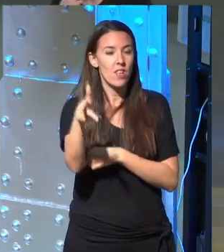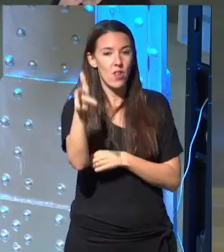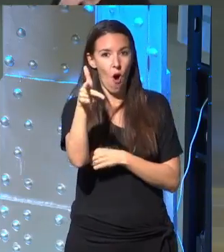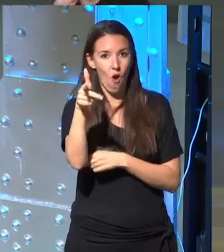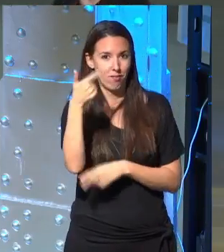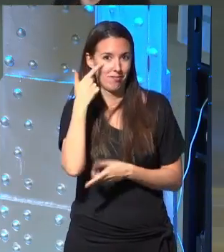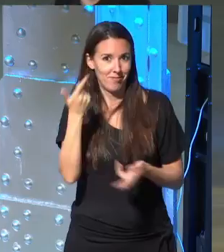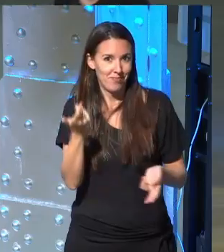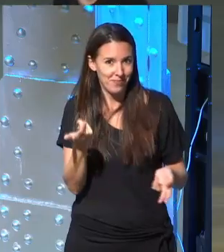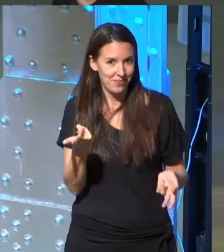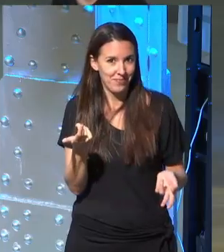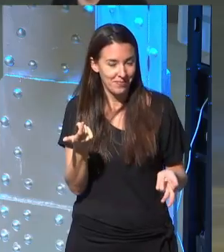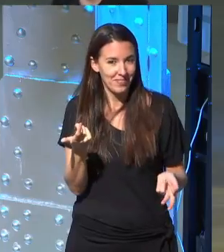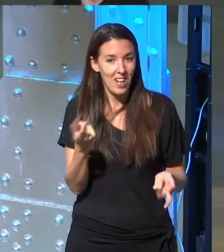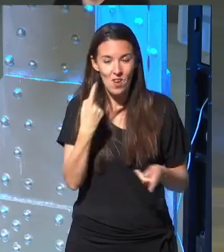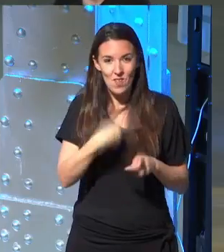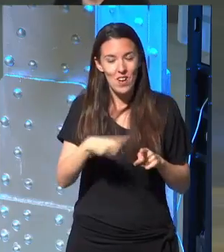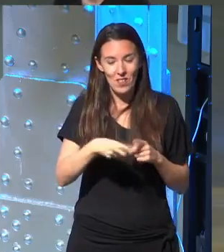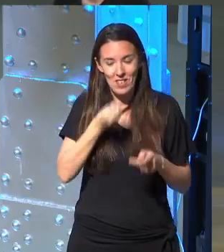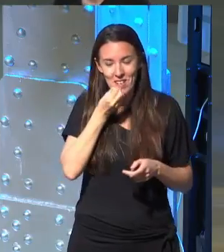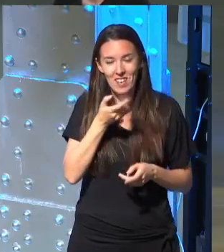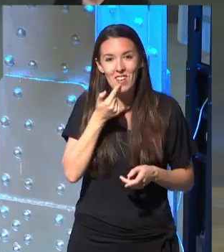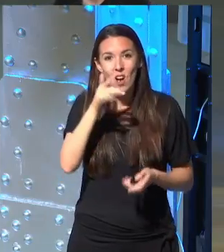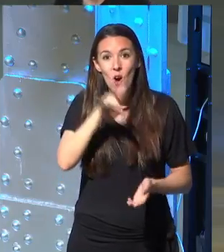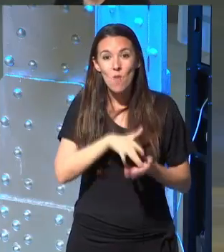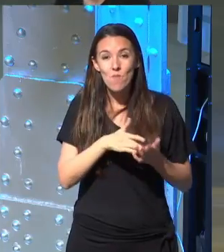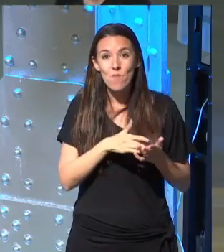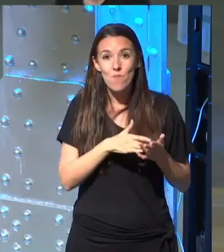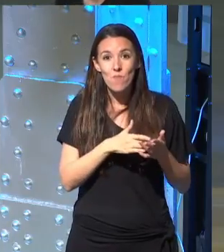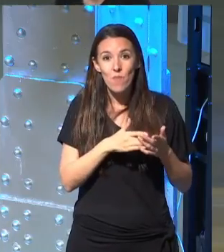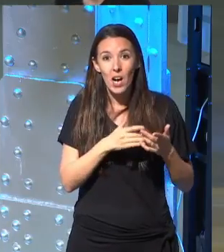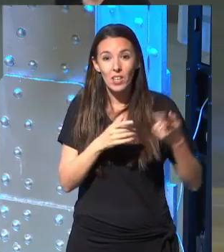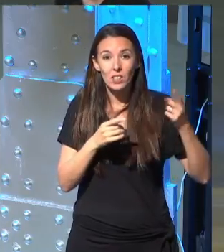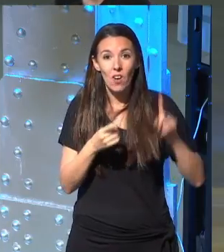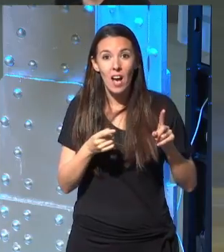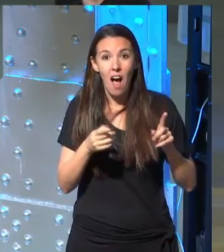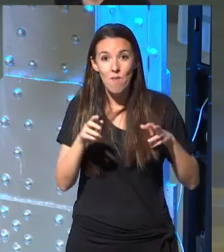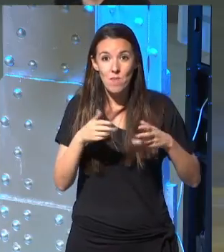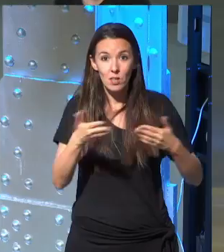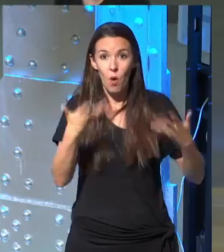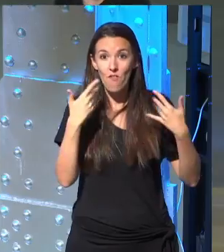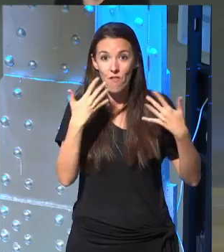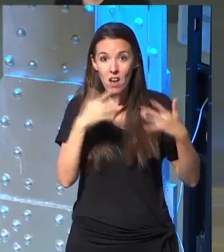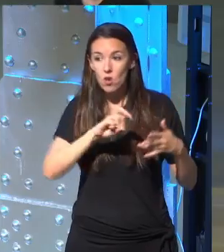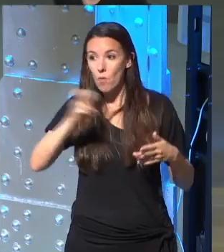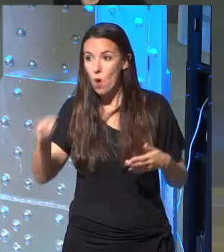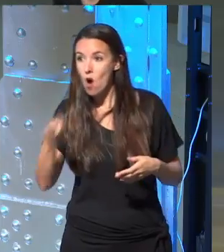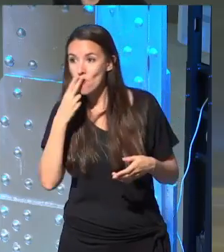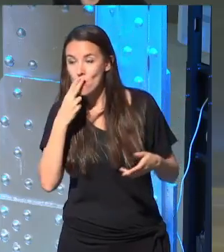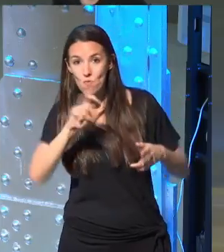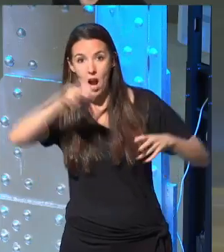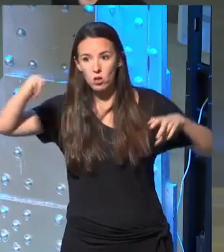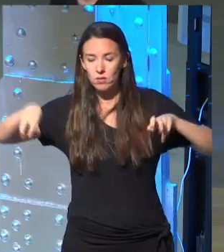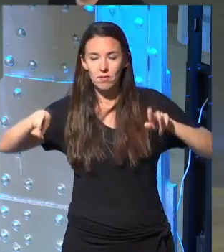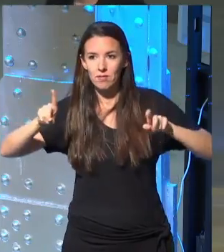hecho hay una cosa muy que está muy bien porque en el balcón de al lado salió alguien a fumar y claro, me estaba mirando porque claro,